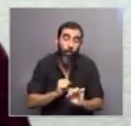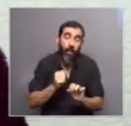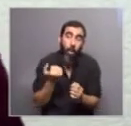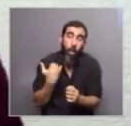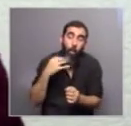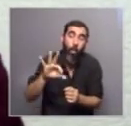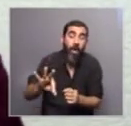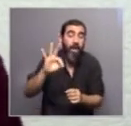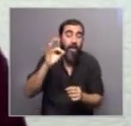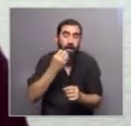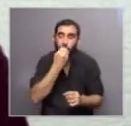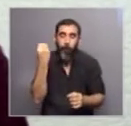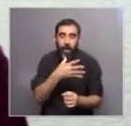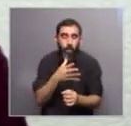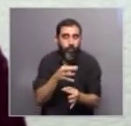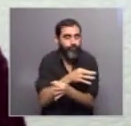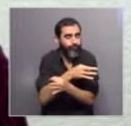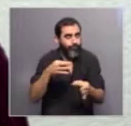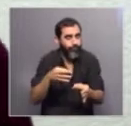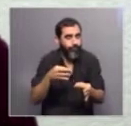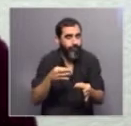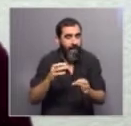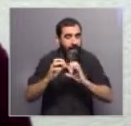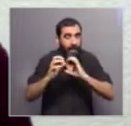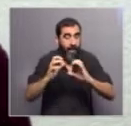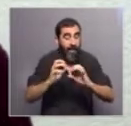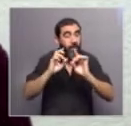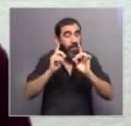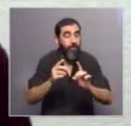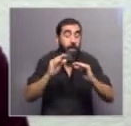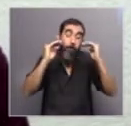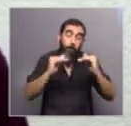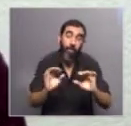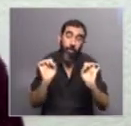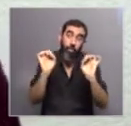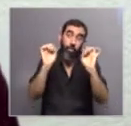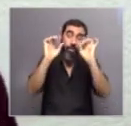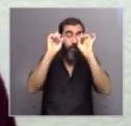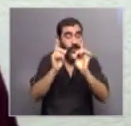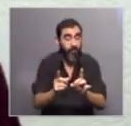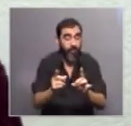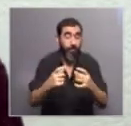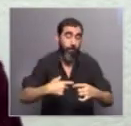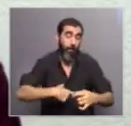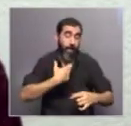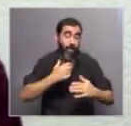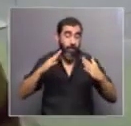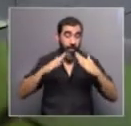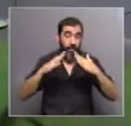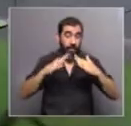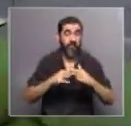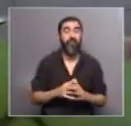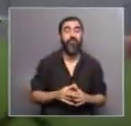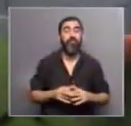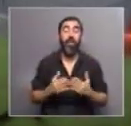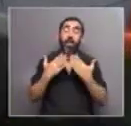elegir buena eficiencia energética y es amigable con el medio ambiente para calefaccionarnos. Está bueno.